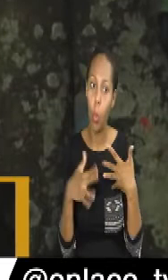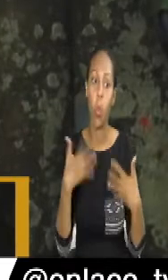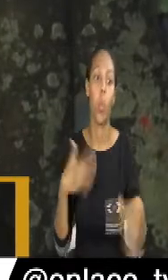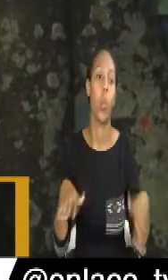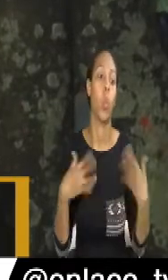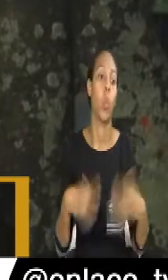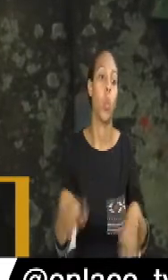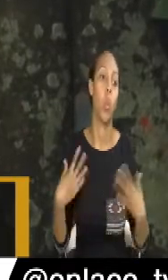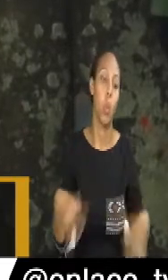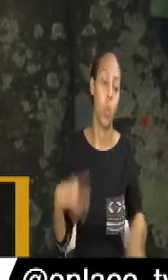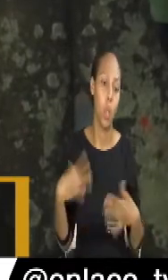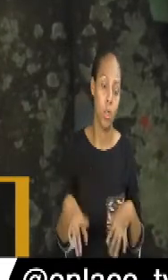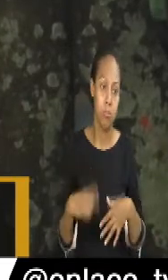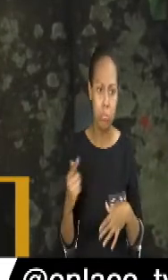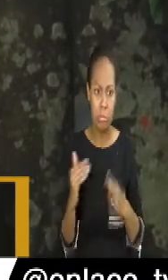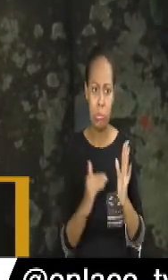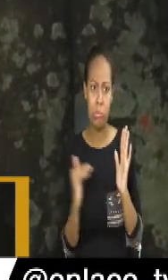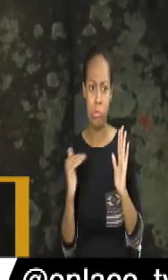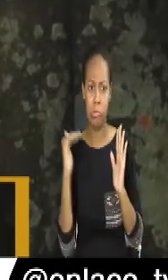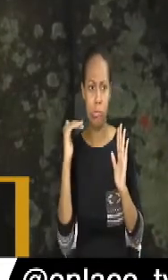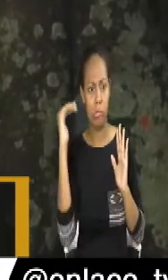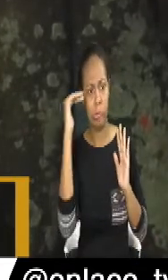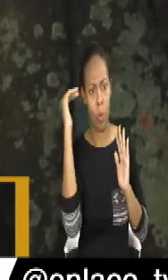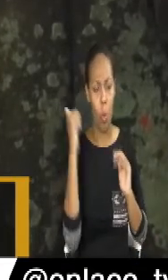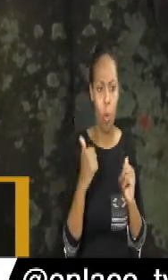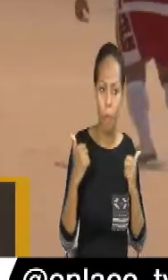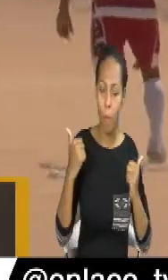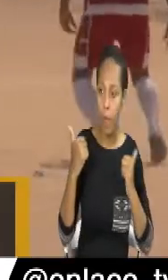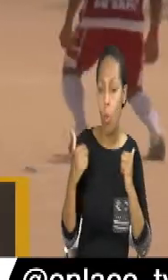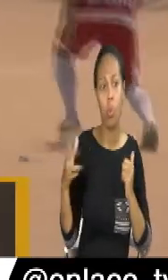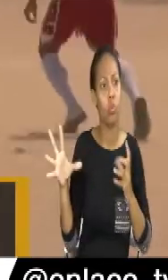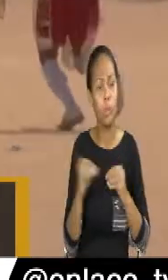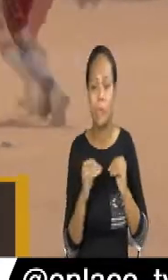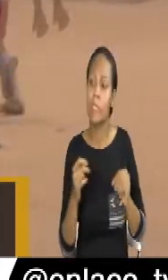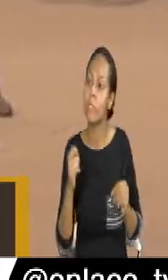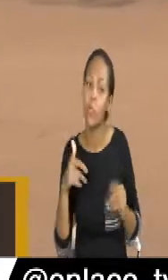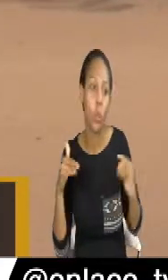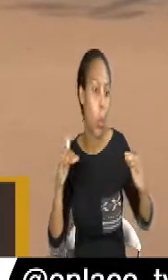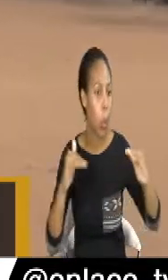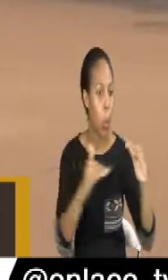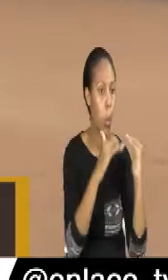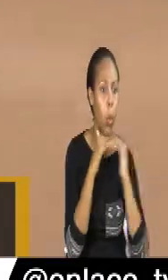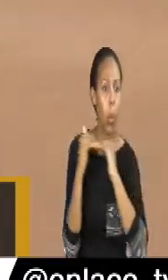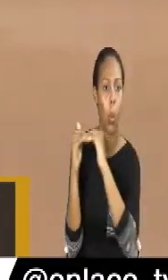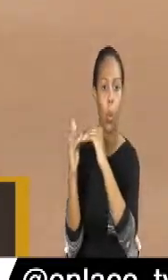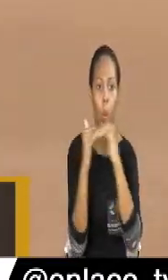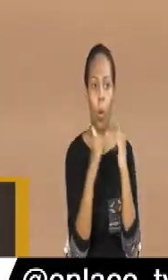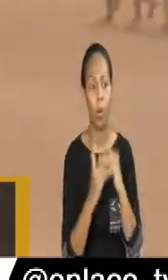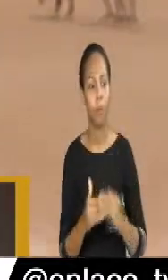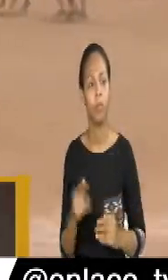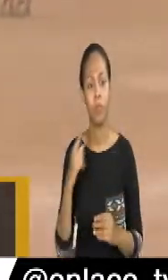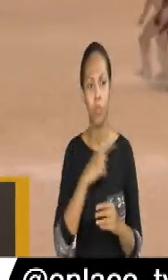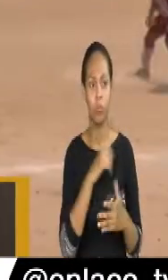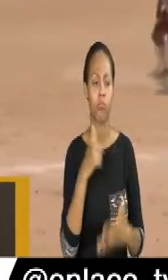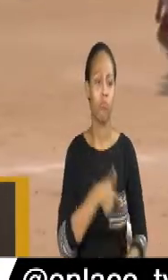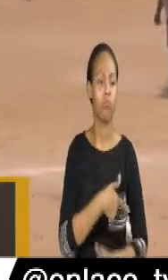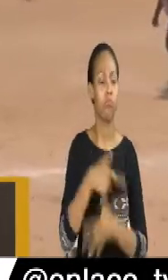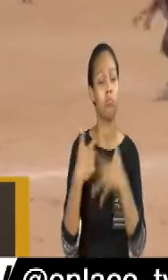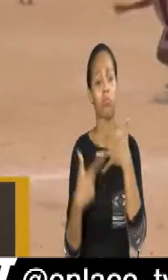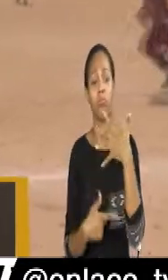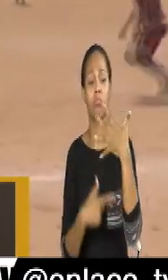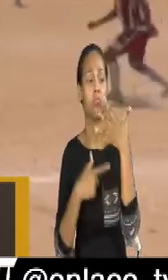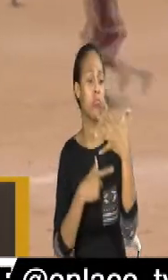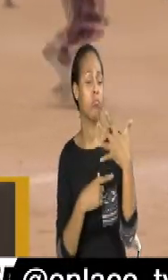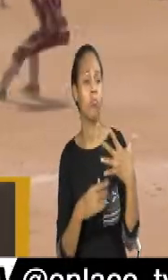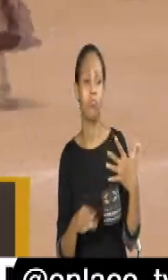pues los equipos han estado prácticamente todos parejos. Estos son los equipos que van punteando la tabla de posiciones y los que en el campo